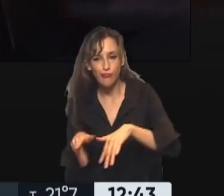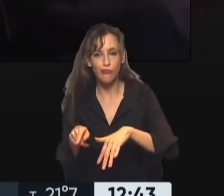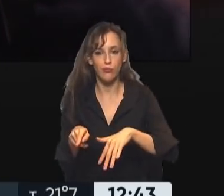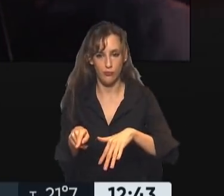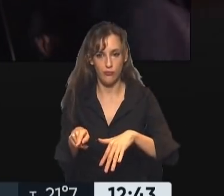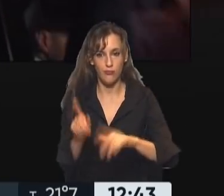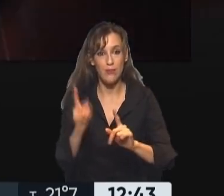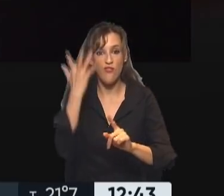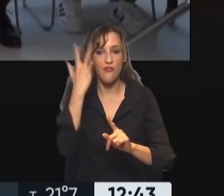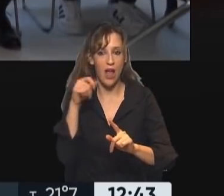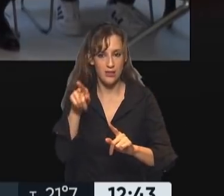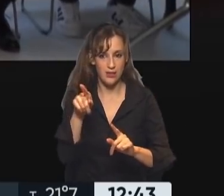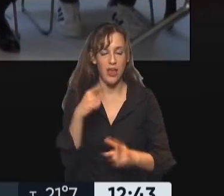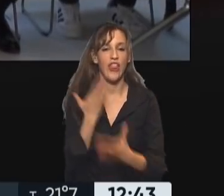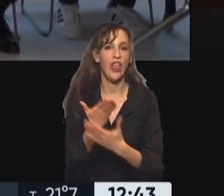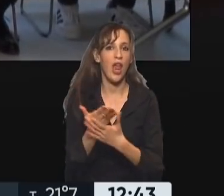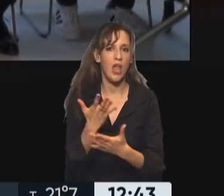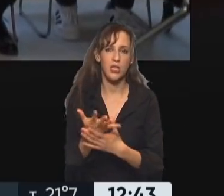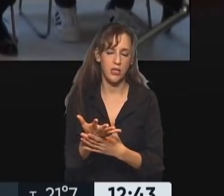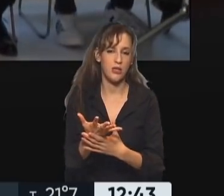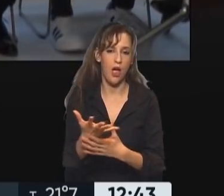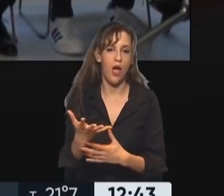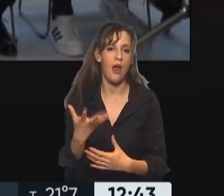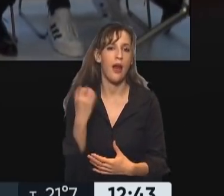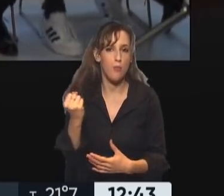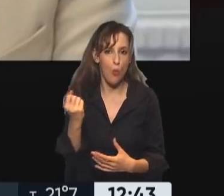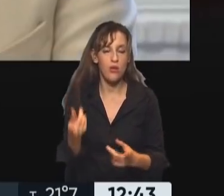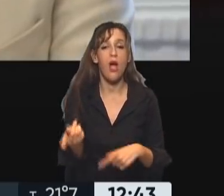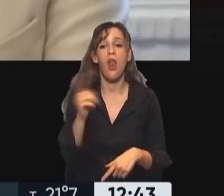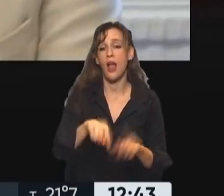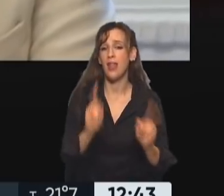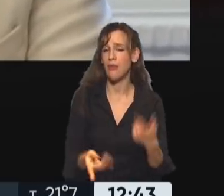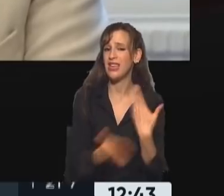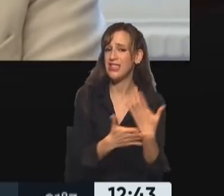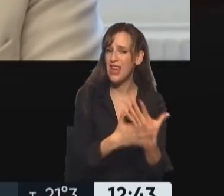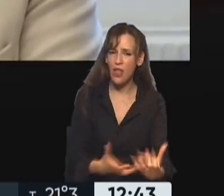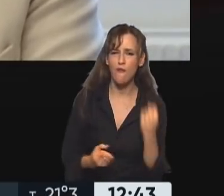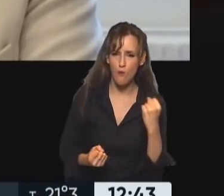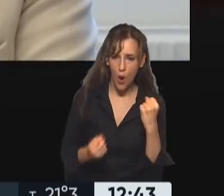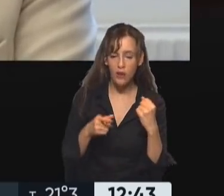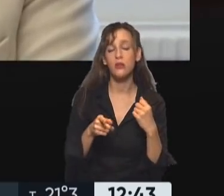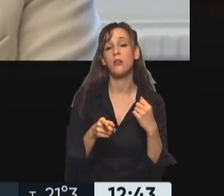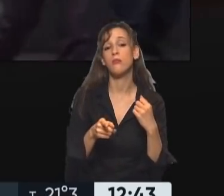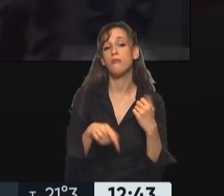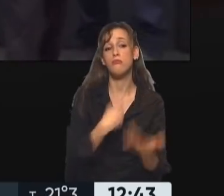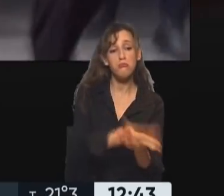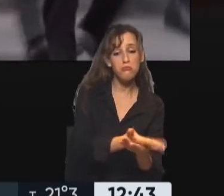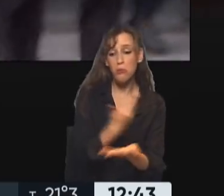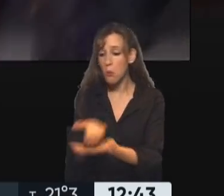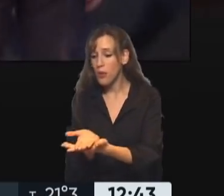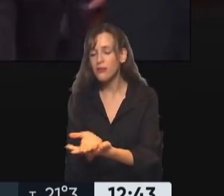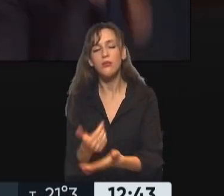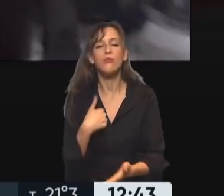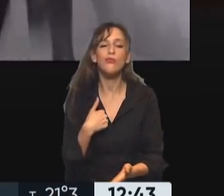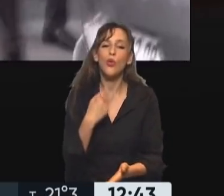en Francia, desde la derecha republicana hasta los sectores de la izquierda, y te diría de la extrema izquierda, se presentaba, yo desde mi punto de vista